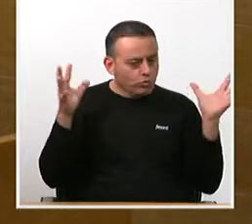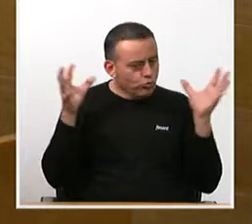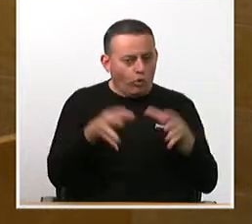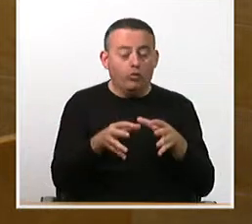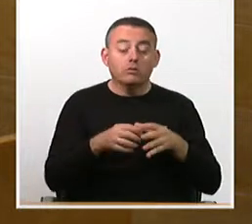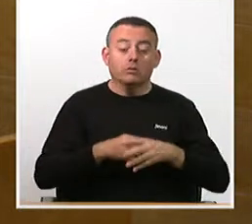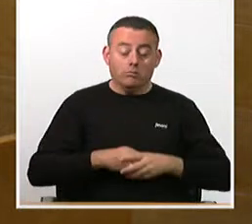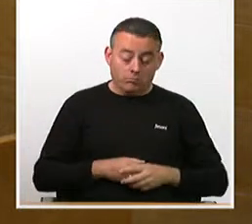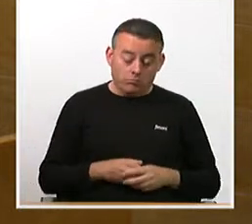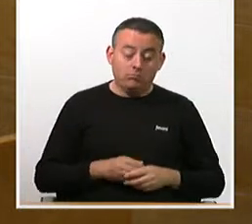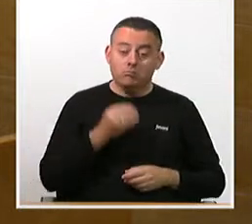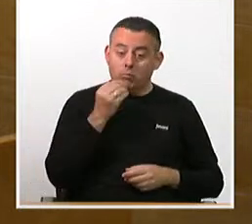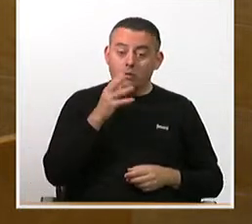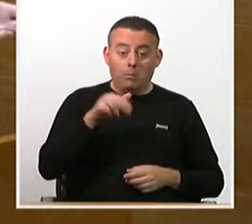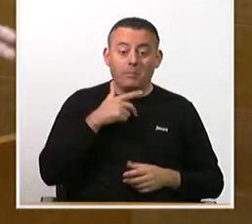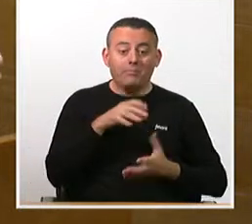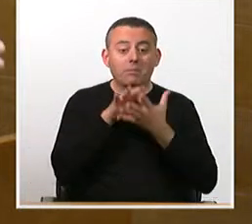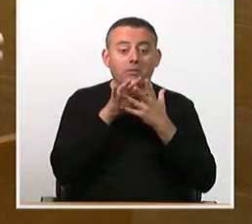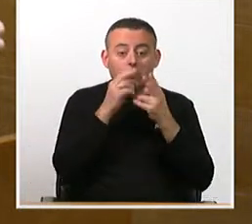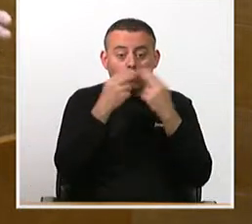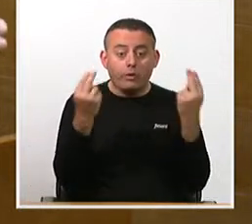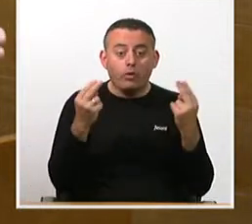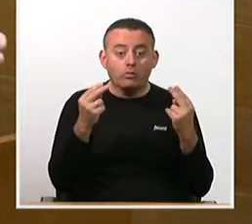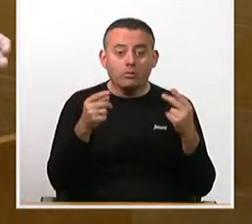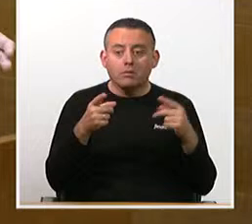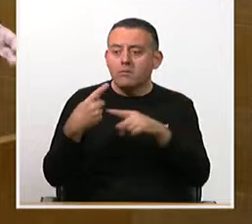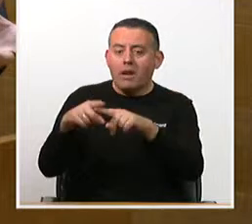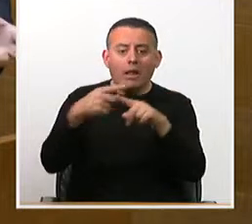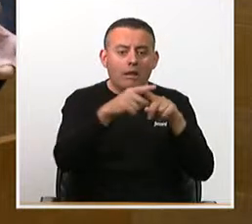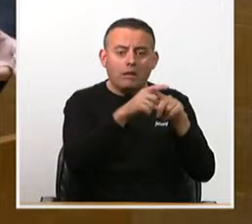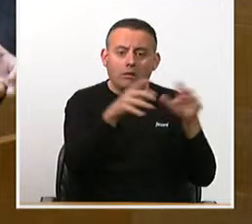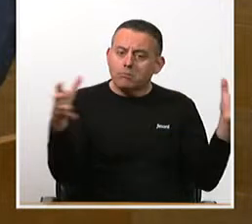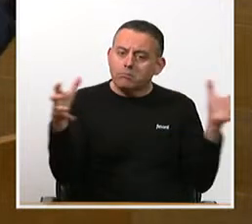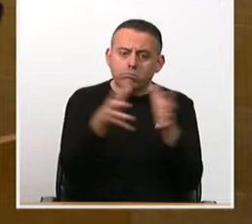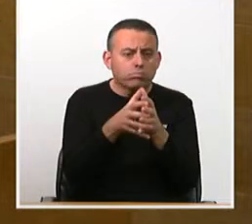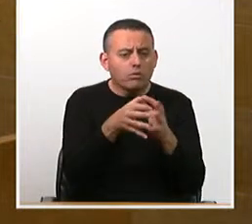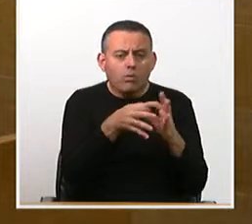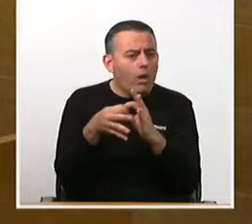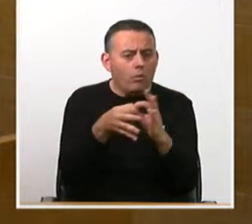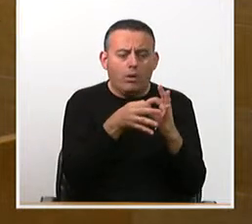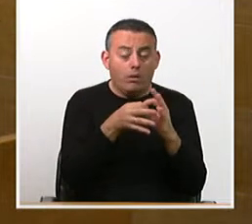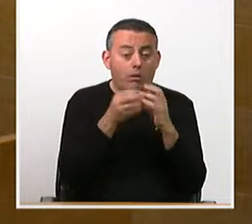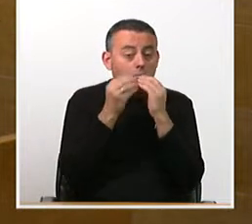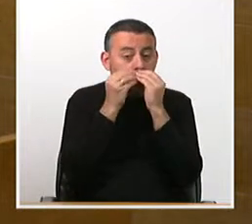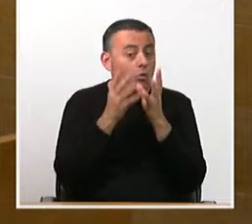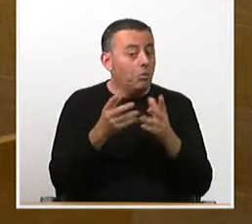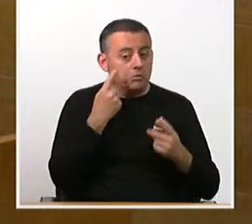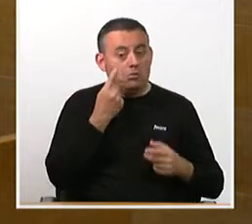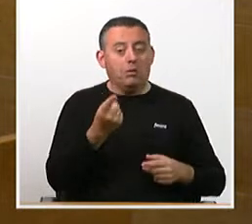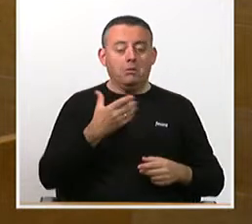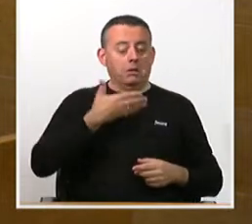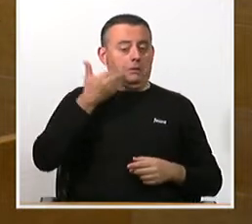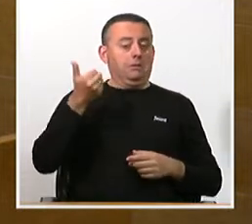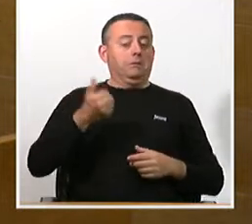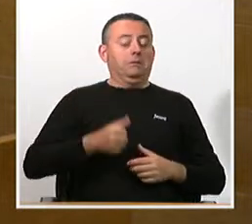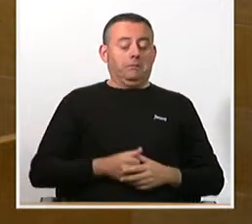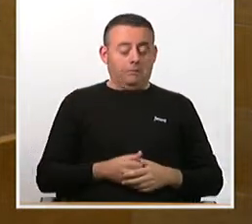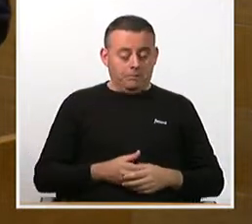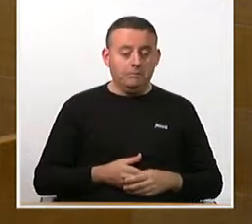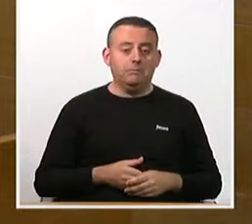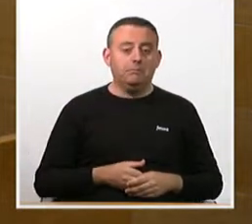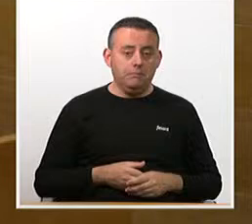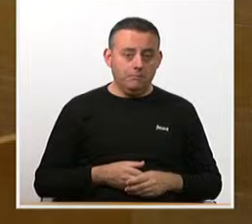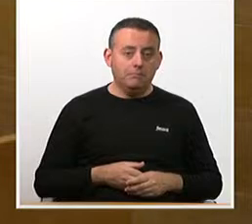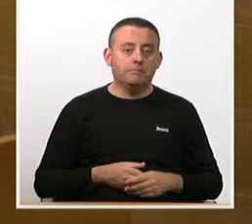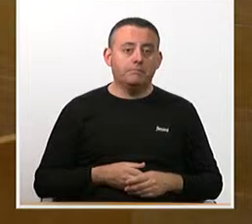funcionen bien y entre la propuesta del eh del señor Muñoz sobre hablar de un pacto de hablar de un trabajo y la suya